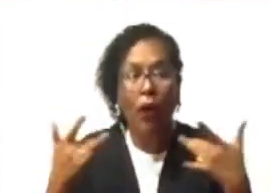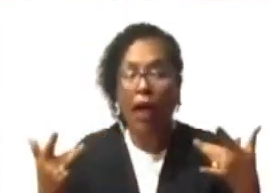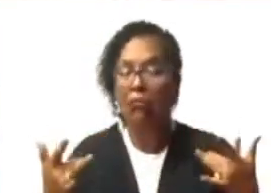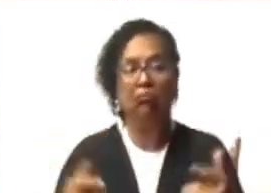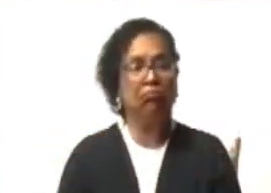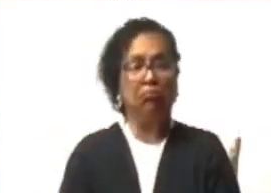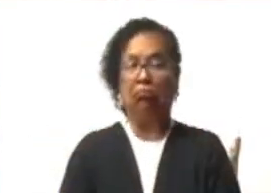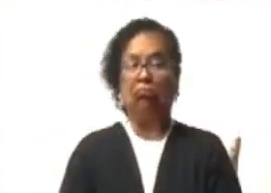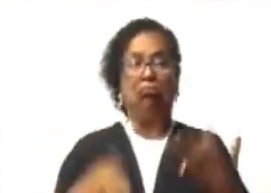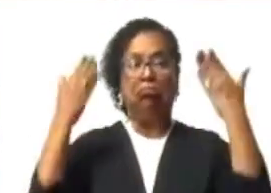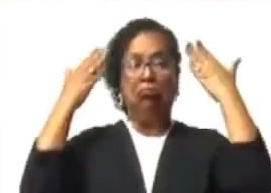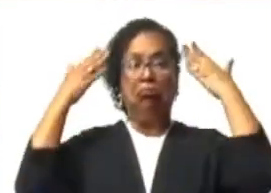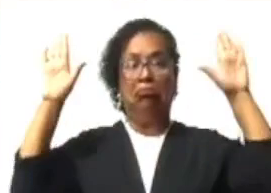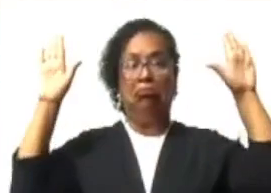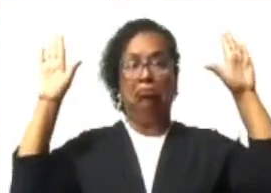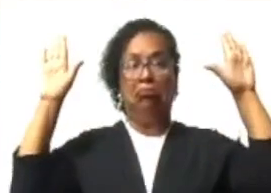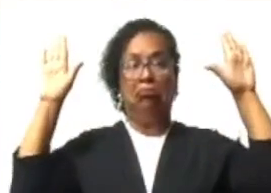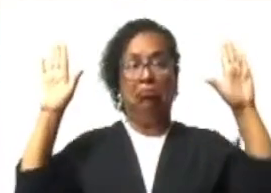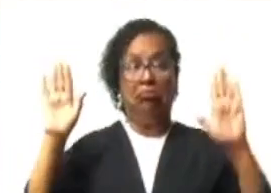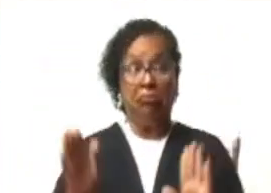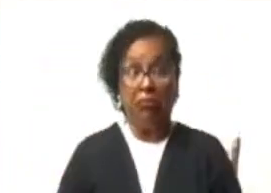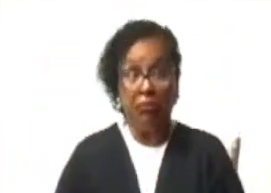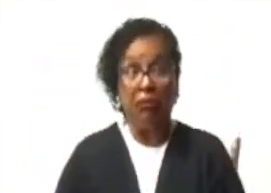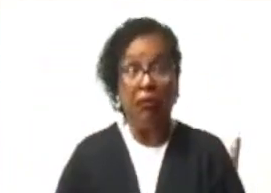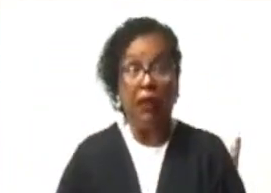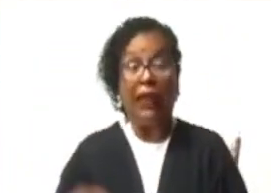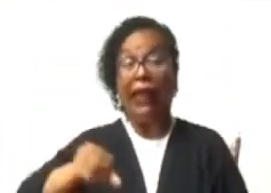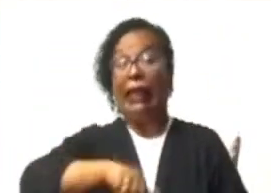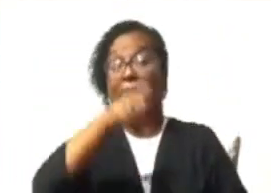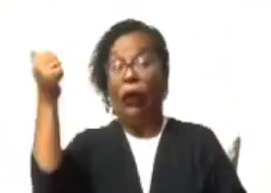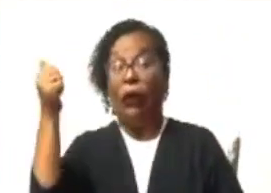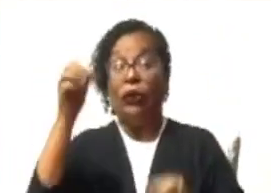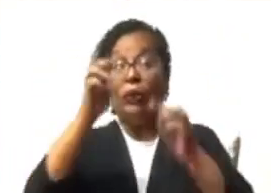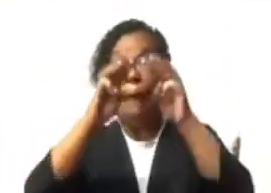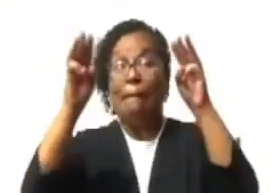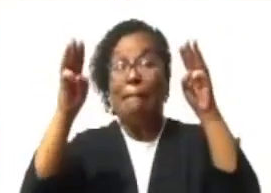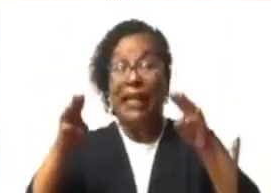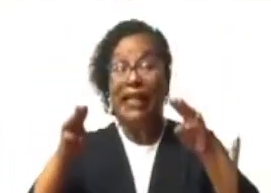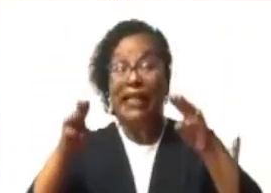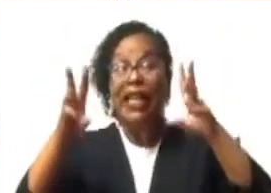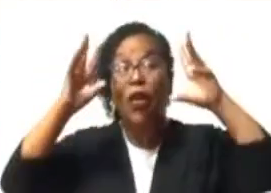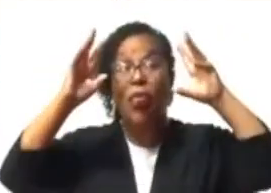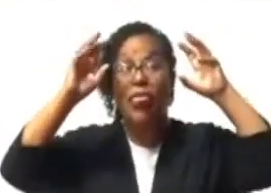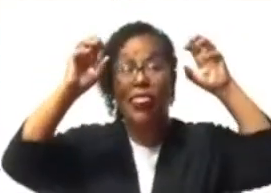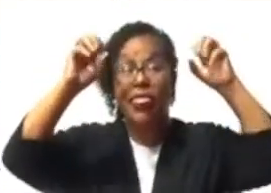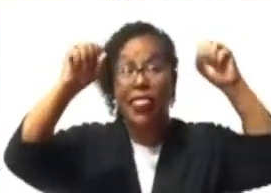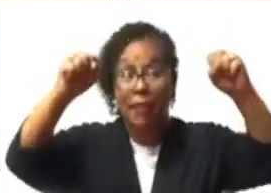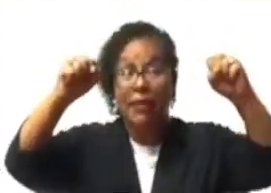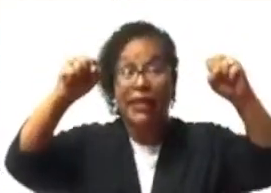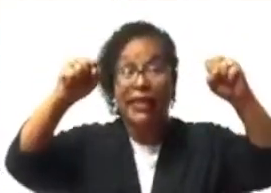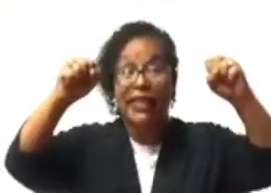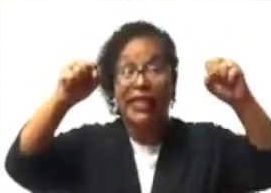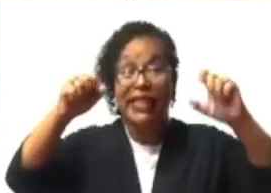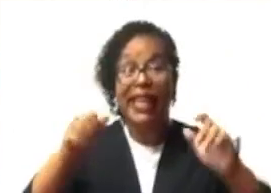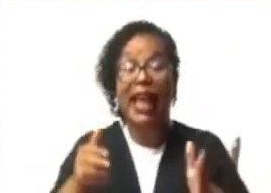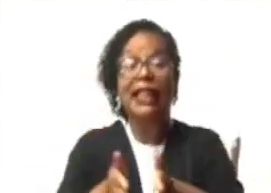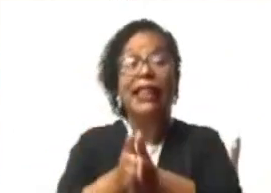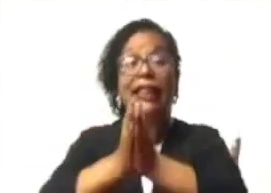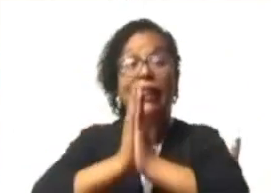para ponerle la tapa al pomo a la Presidencia de la República, que está pidiendo un aumento